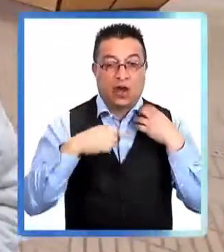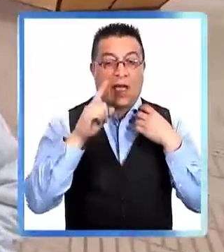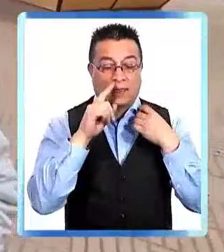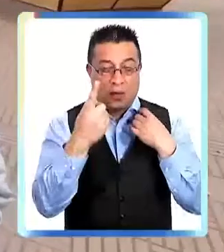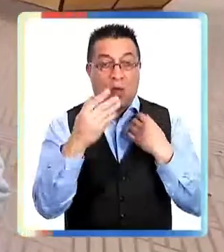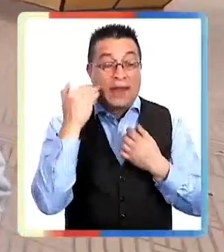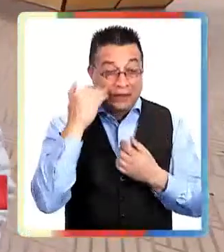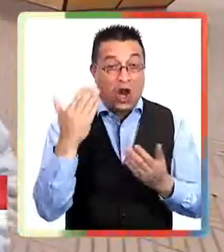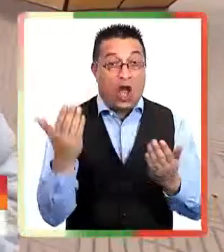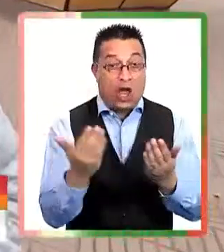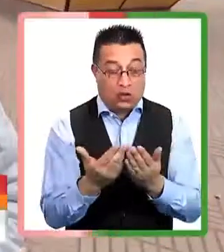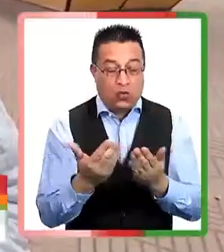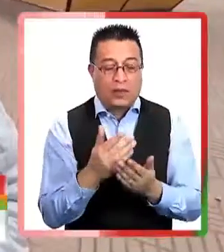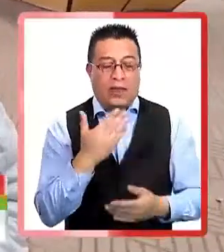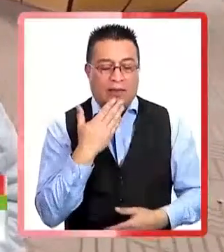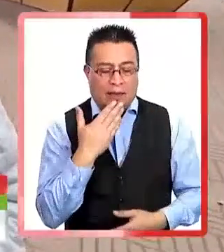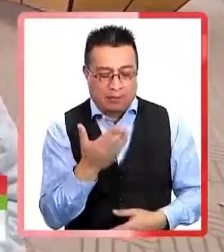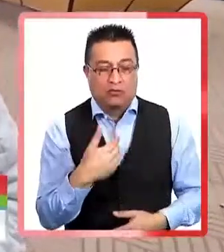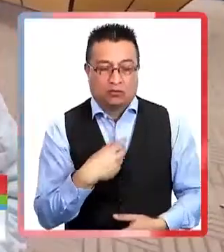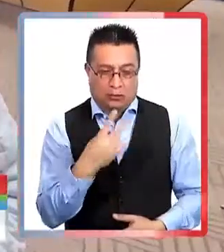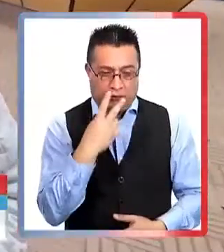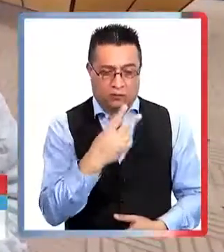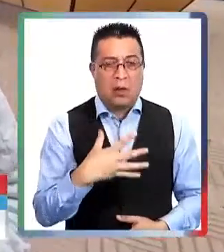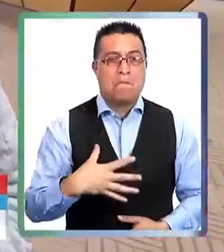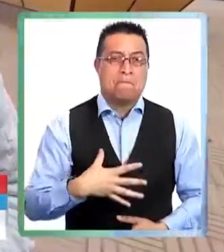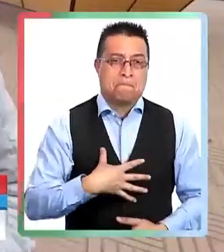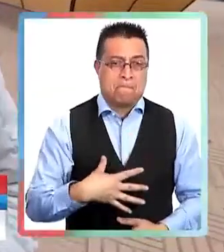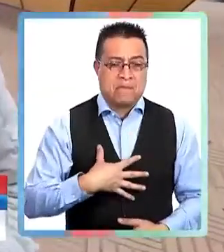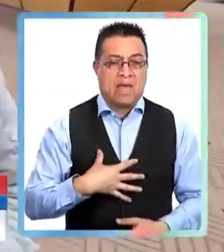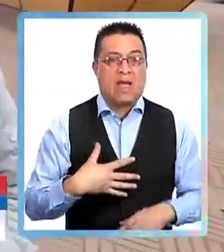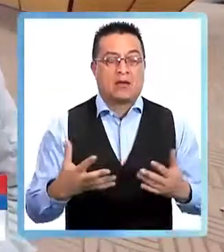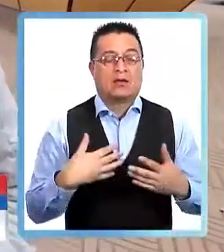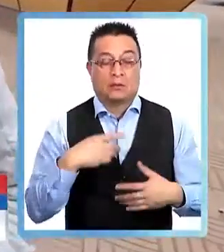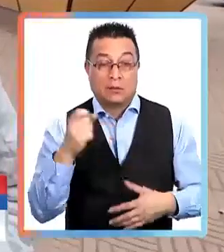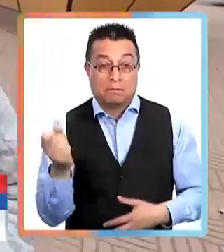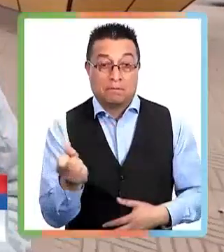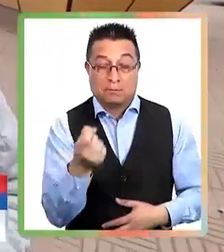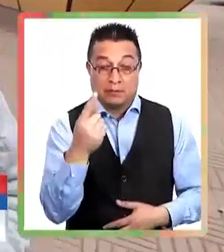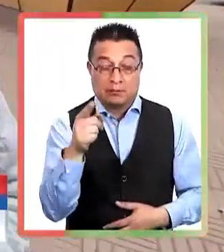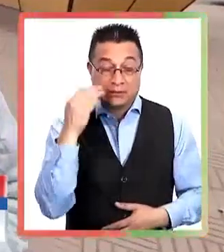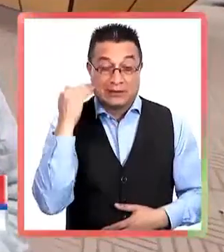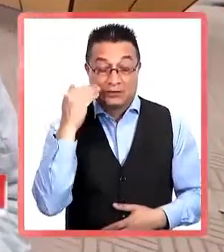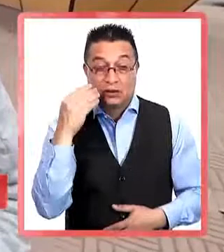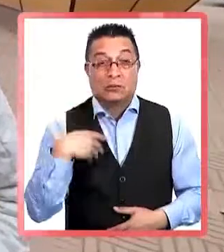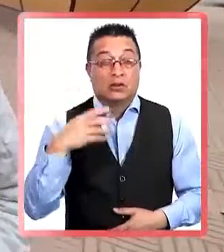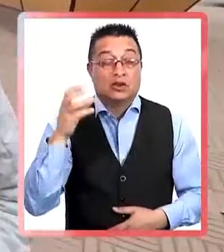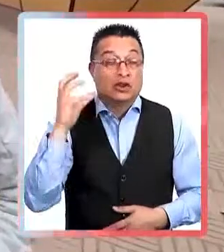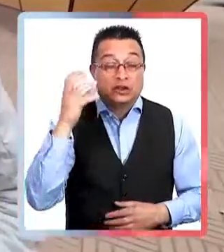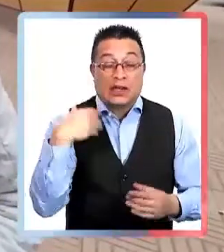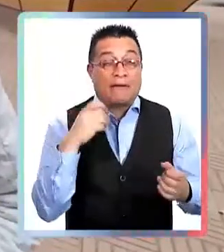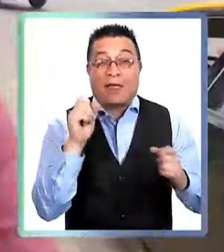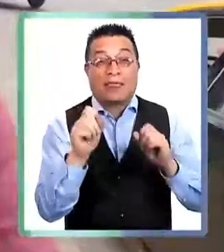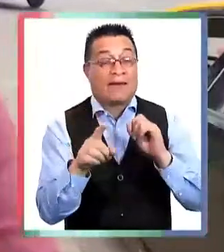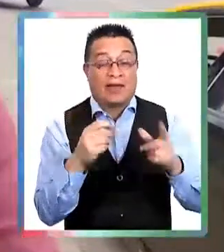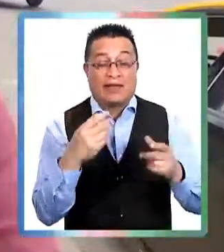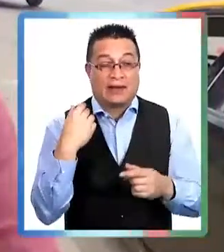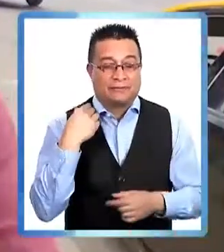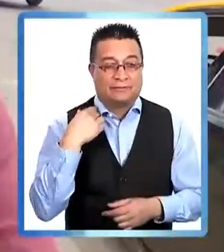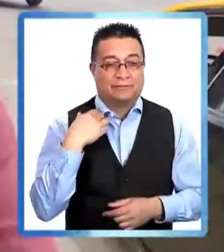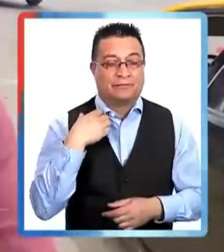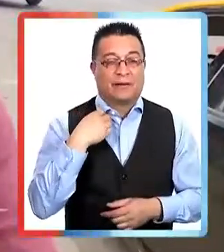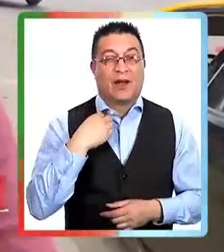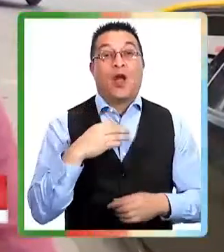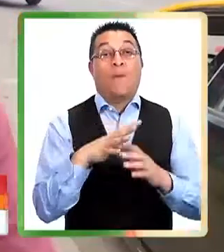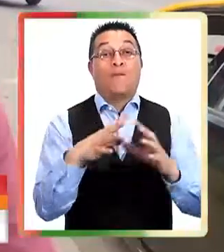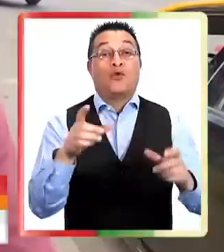niño estudiando también y eso me da miedo. Él está en primero, es un niño que no se sabe defender. Hay muchas personas que